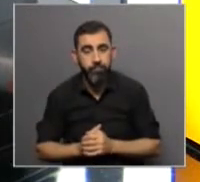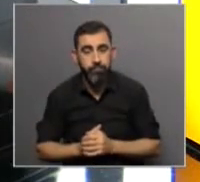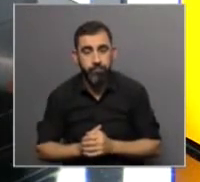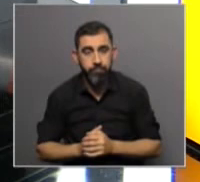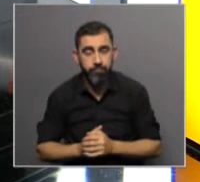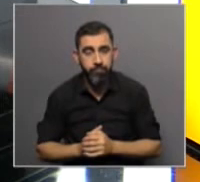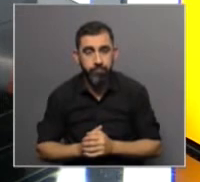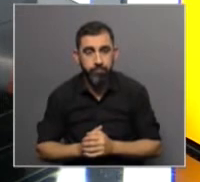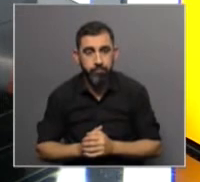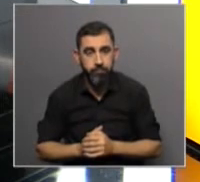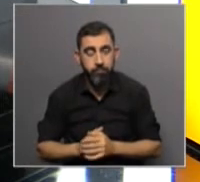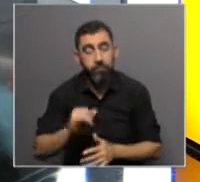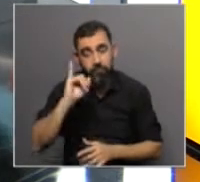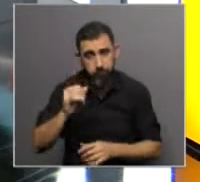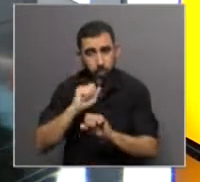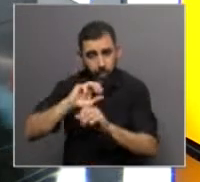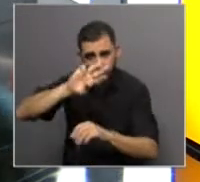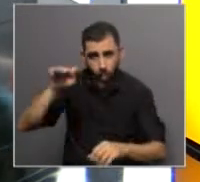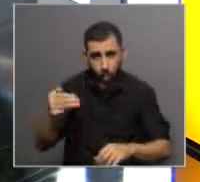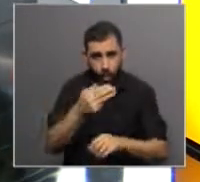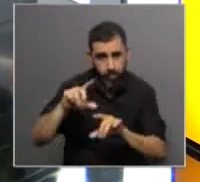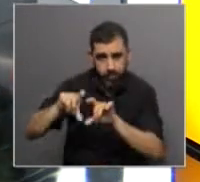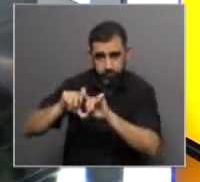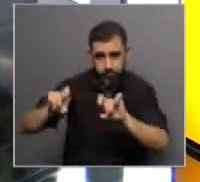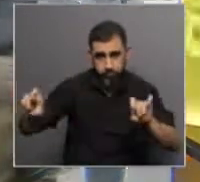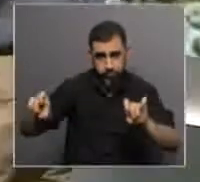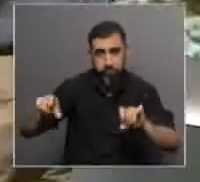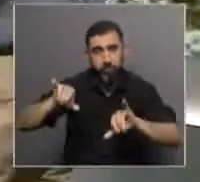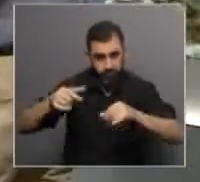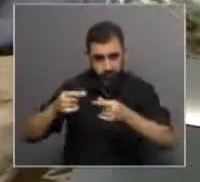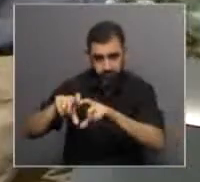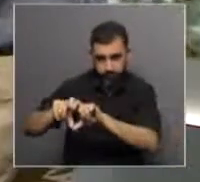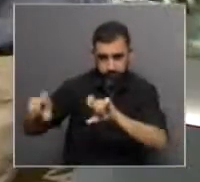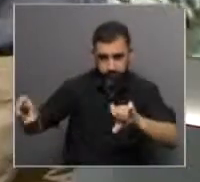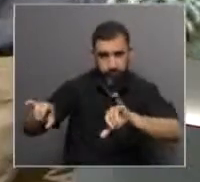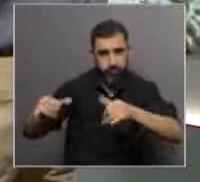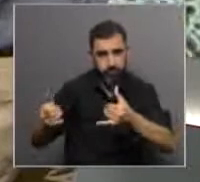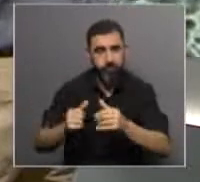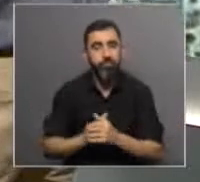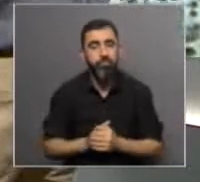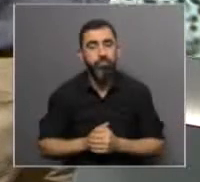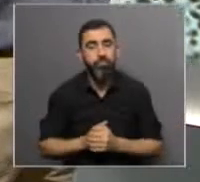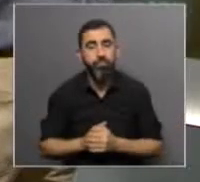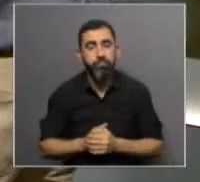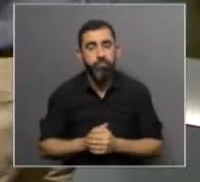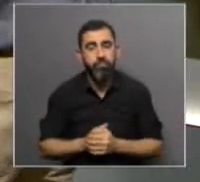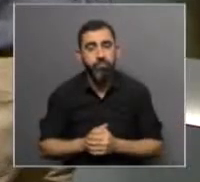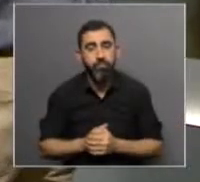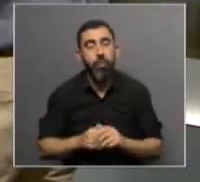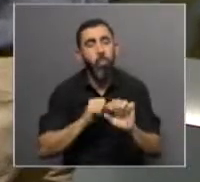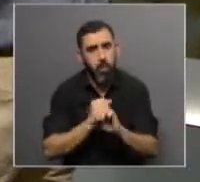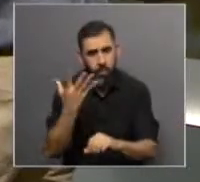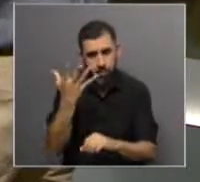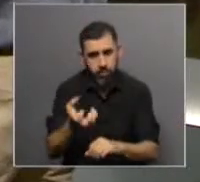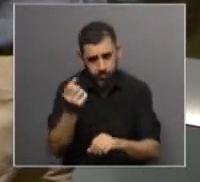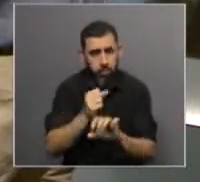Efectivamente, sí. Entren a la página, por favor, sí. Creo que allí la tienen. Sí. y pueden bajar desde allí